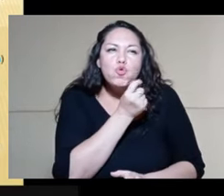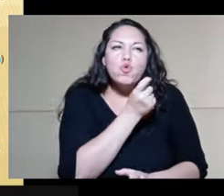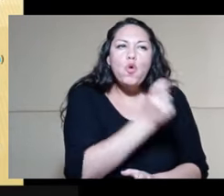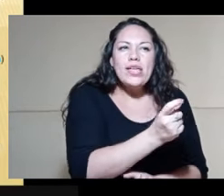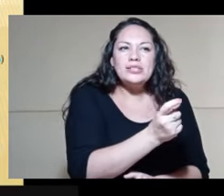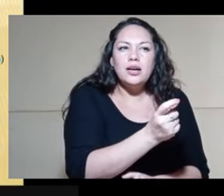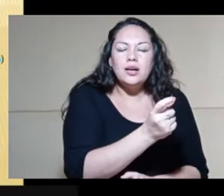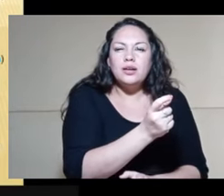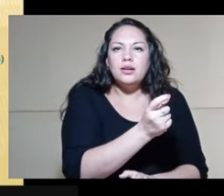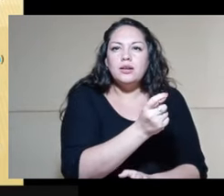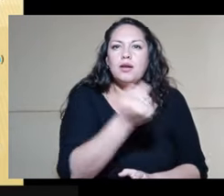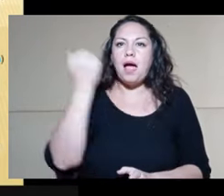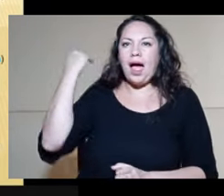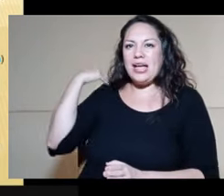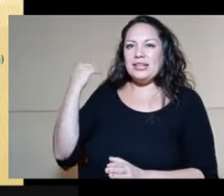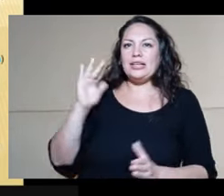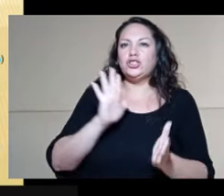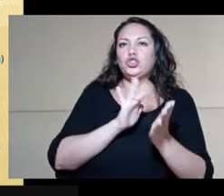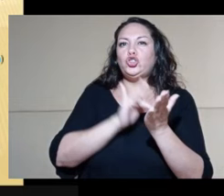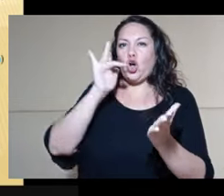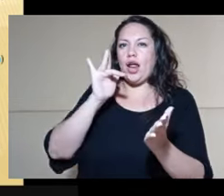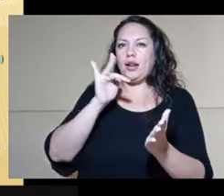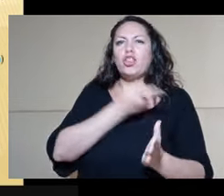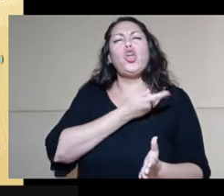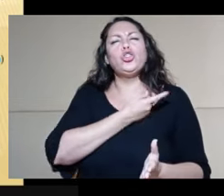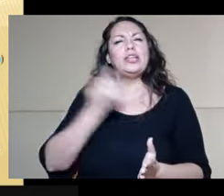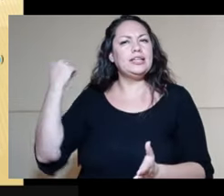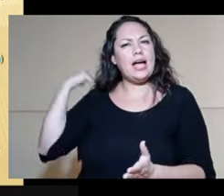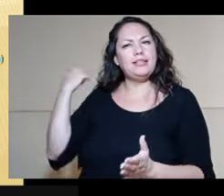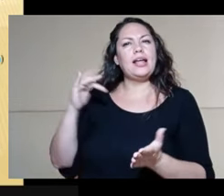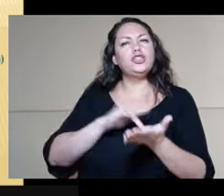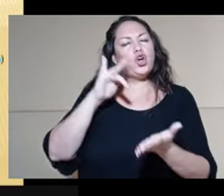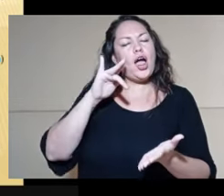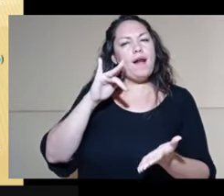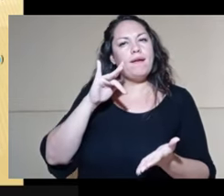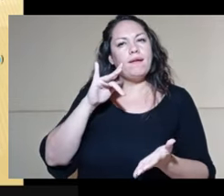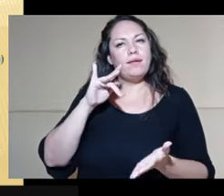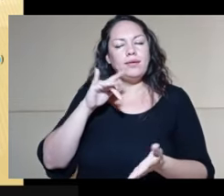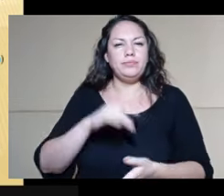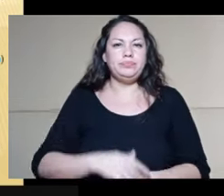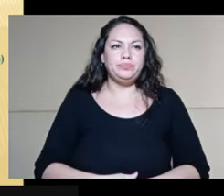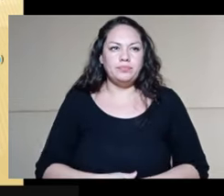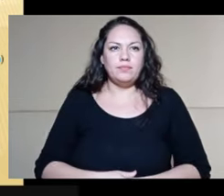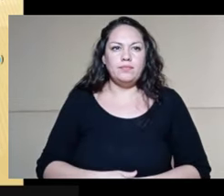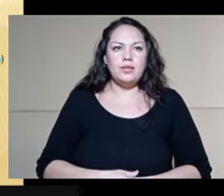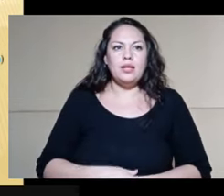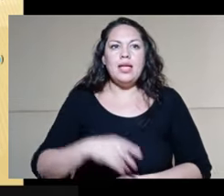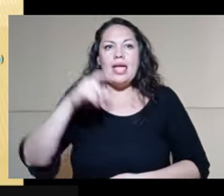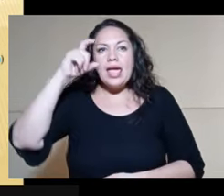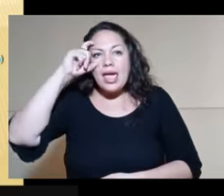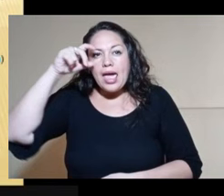más gruesa. ¿Sí? Me tocaron la espalda, puedo decir qué punto, ¿sí? O qué zona por